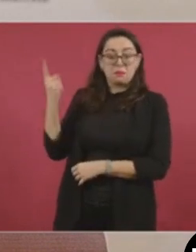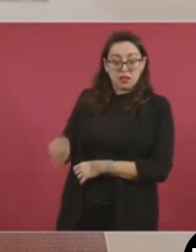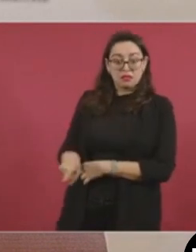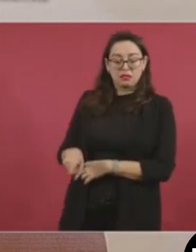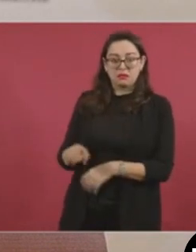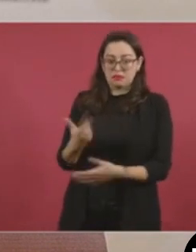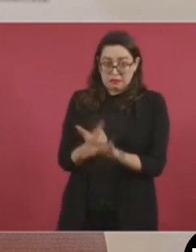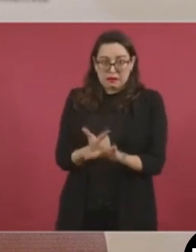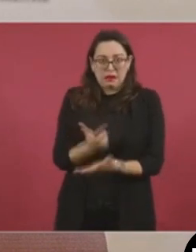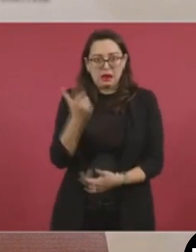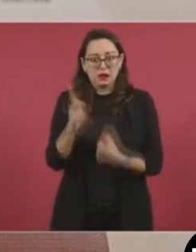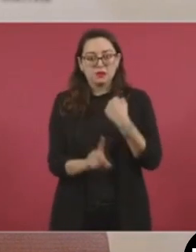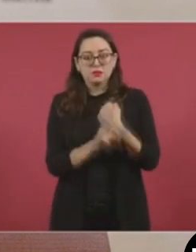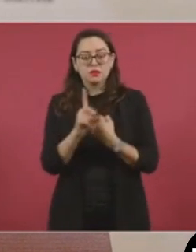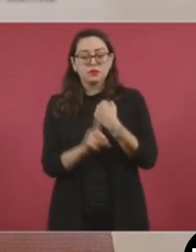cosa.